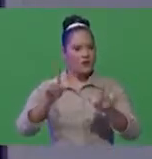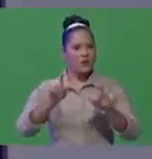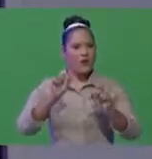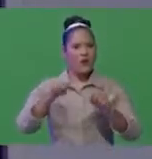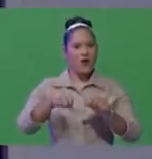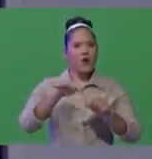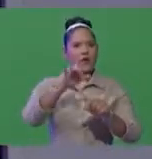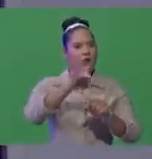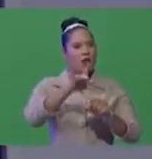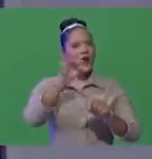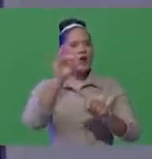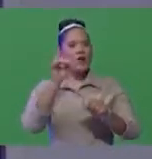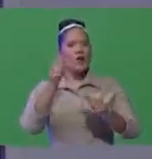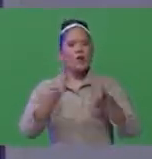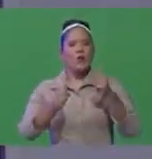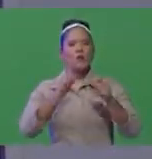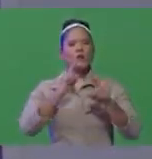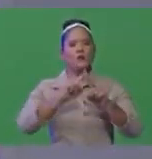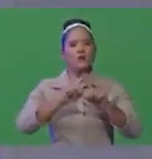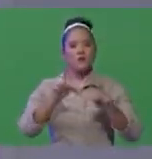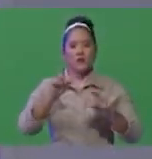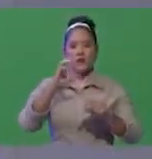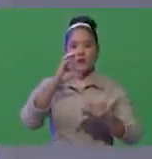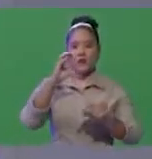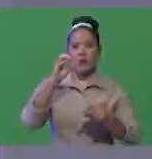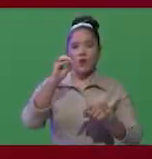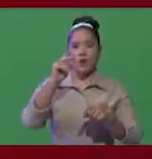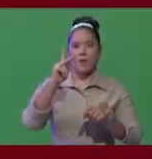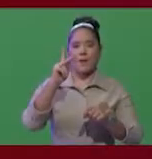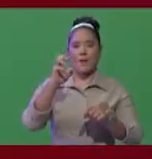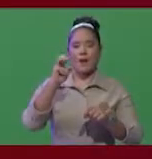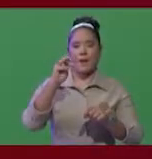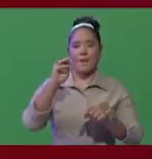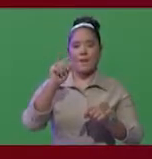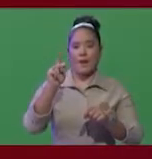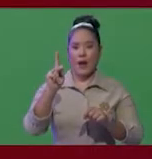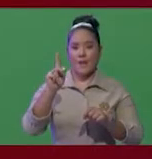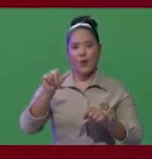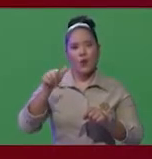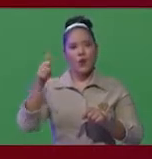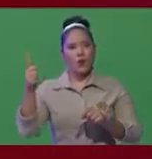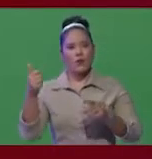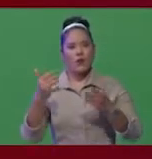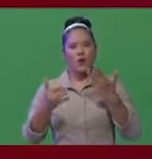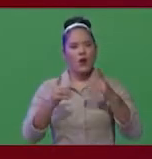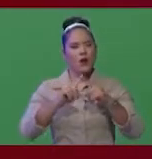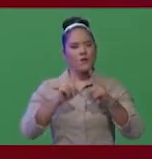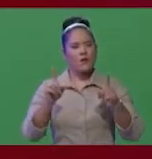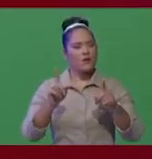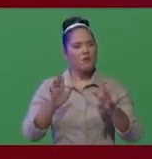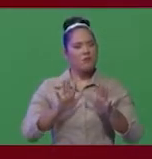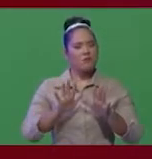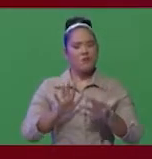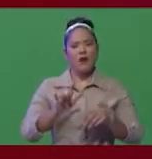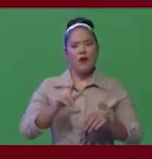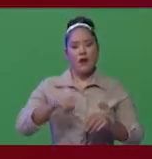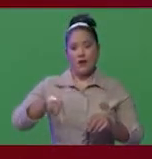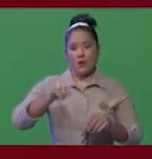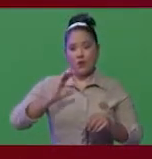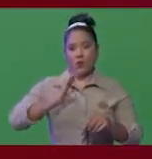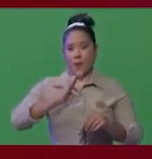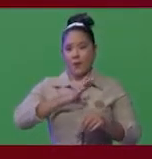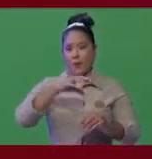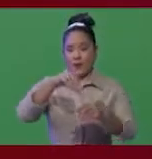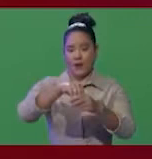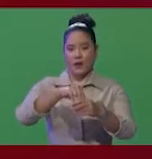elegir. ¿Cuál es la diferencia entre COPEMAP y las demás? Bueno, no es que tengan diferencia. Las cooperativas, lo que lo